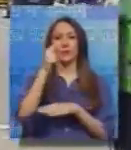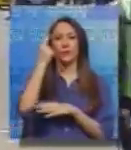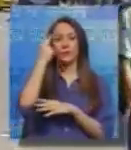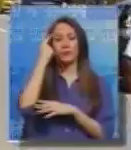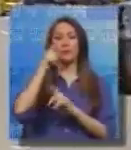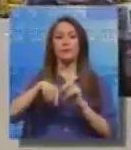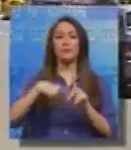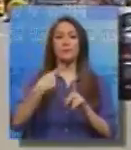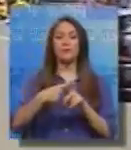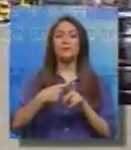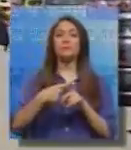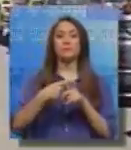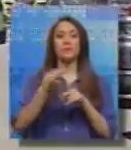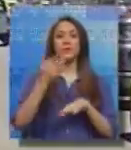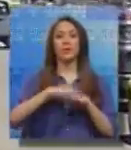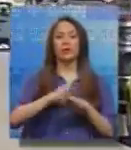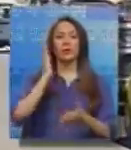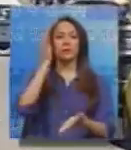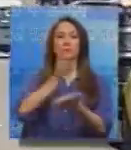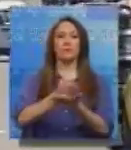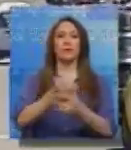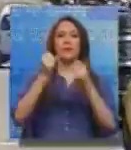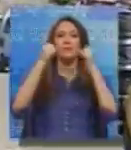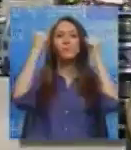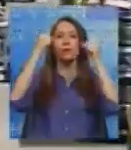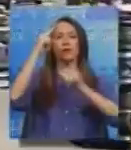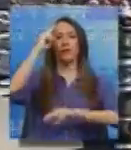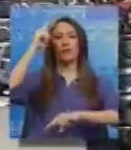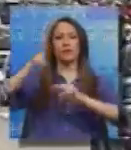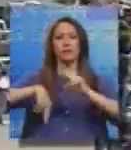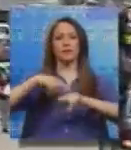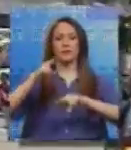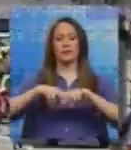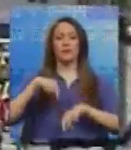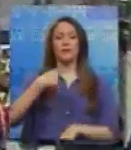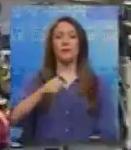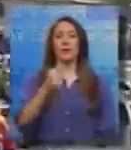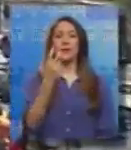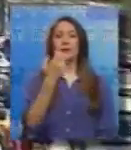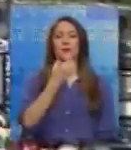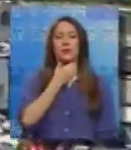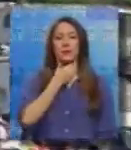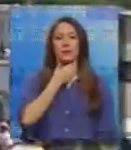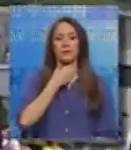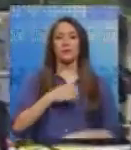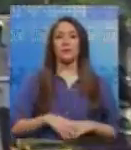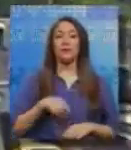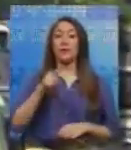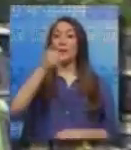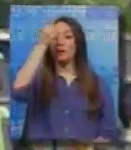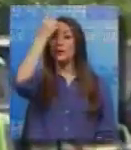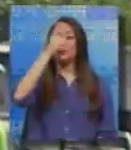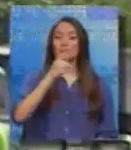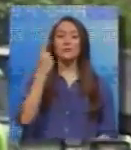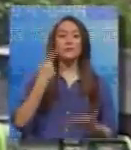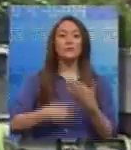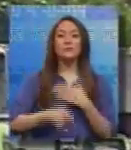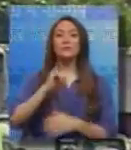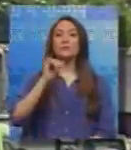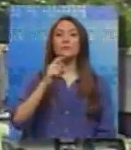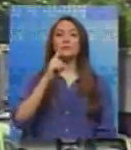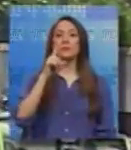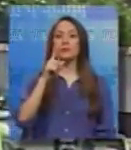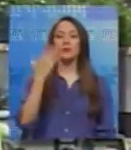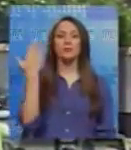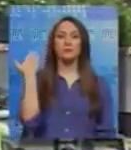la convocatoria al paro nacional previsto para el próximo 13 de agosto. Recordemos que esta decisión fue adoptada en el mes de julio